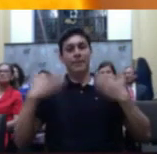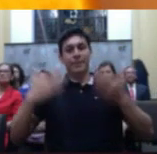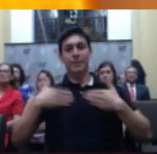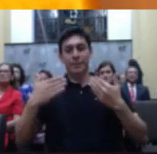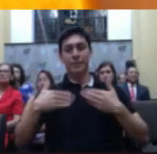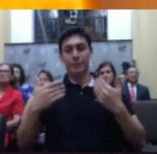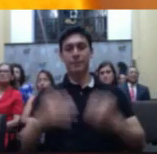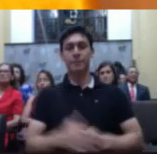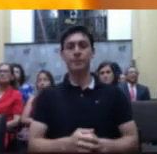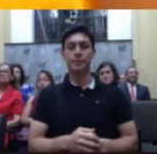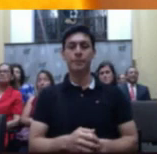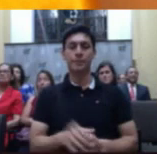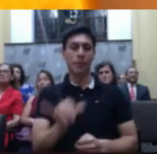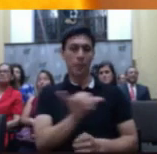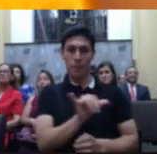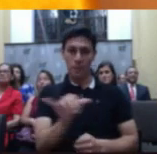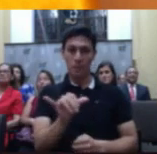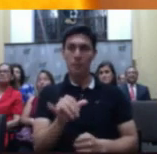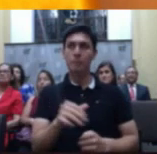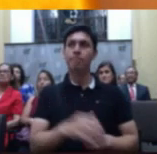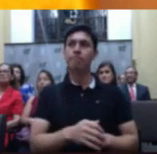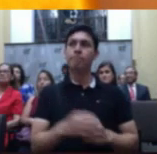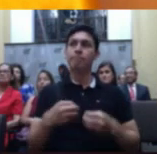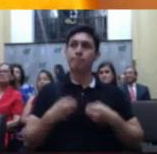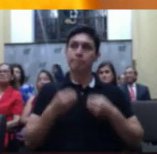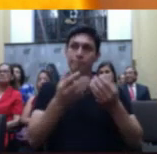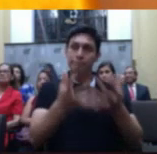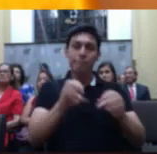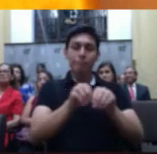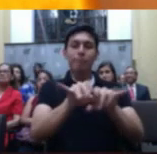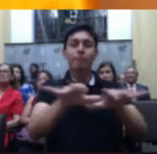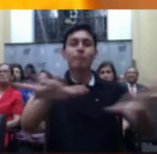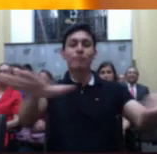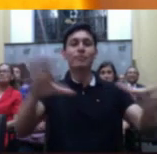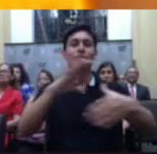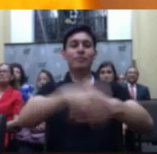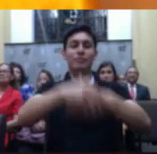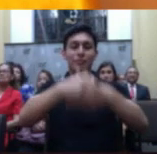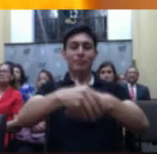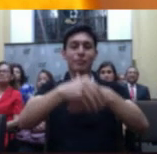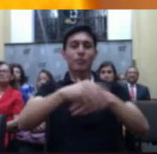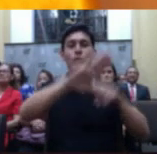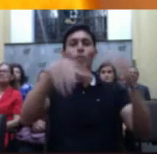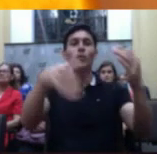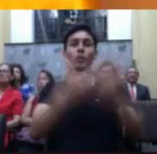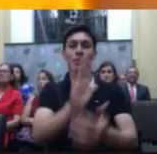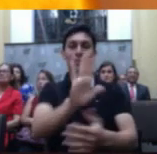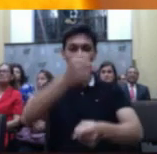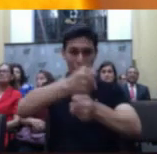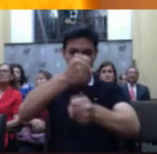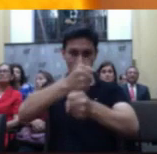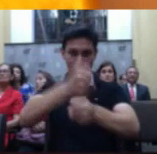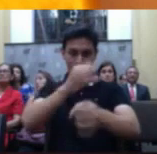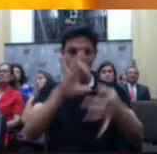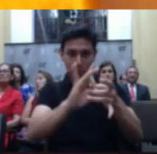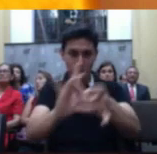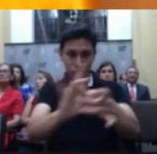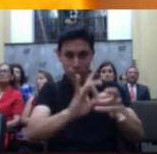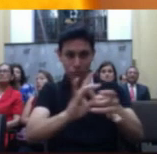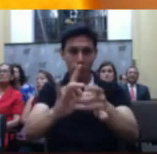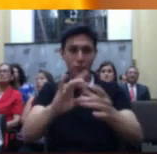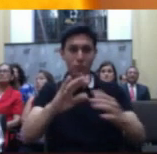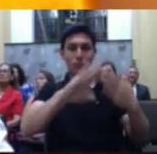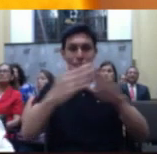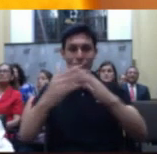Del mismo modo, solicita hacer extensivo este saludo a todos sus funcionarios y colaboradores, así como a los vecinos de su